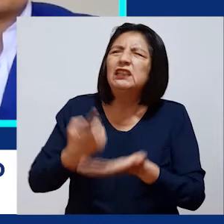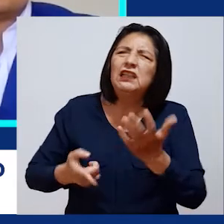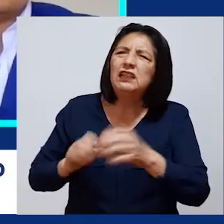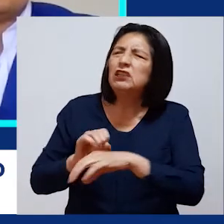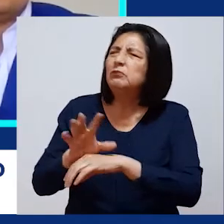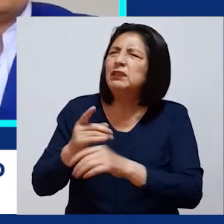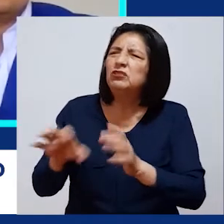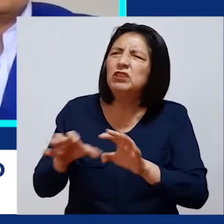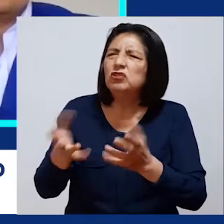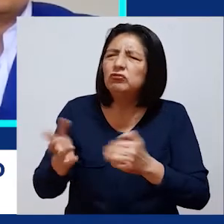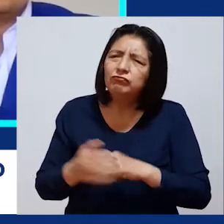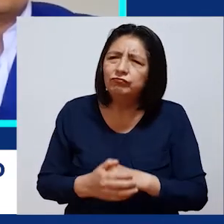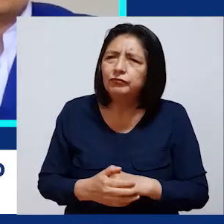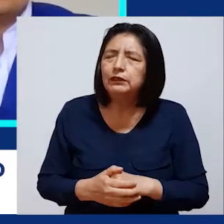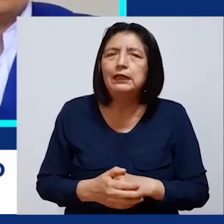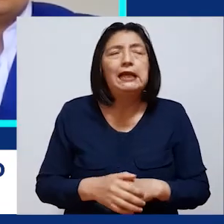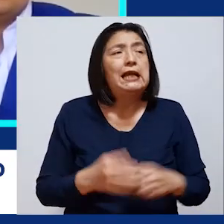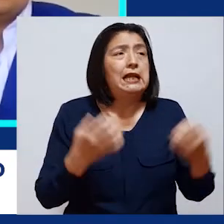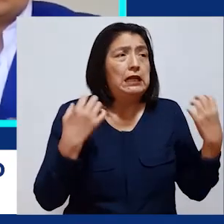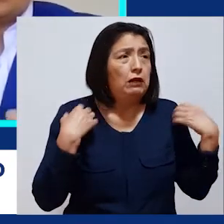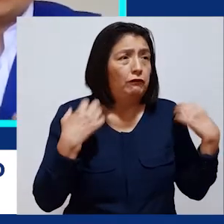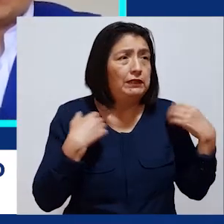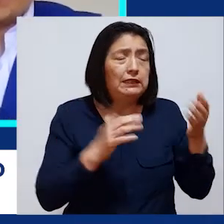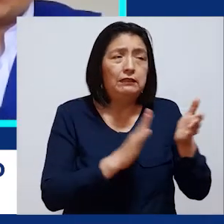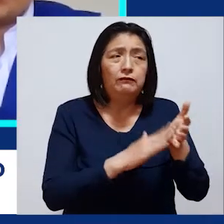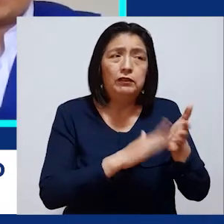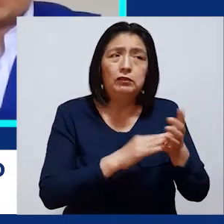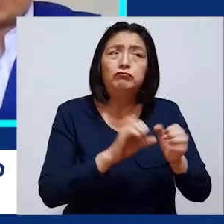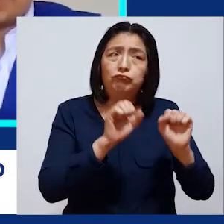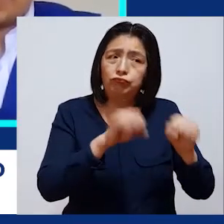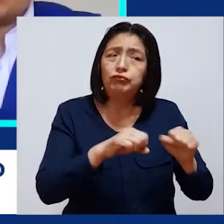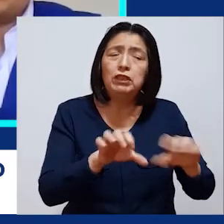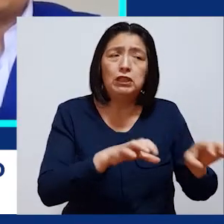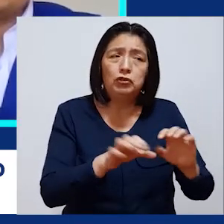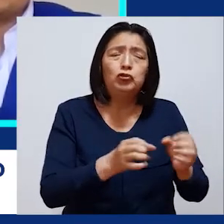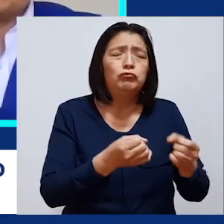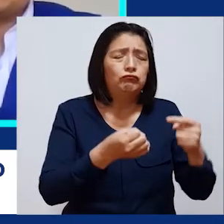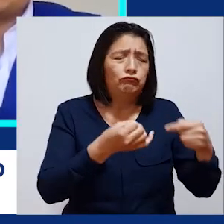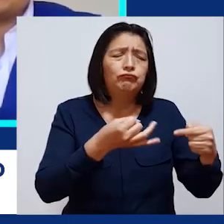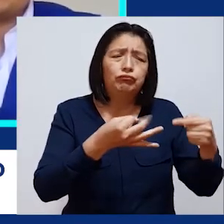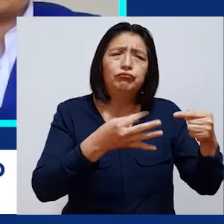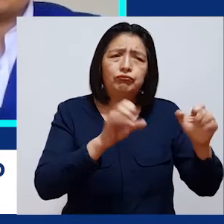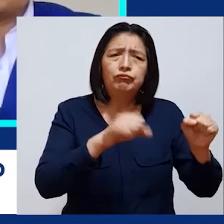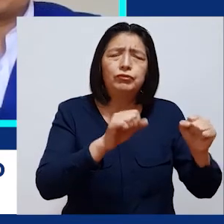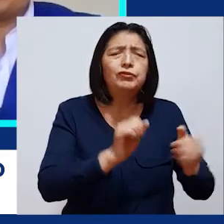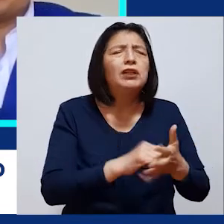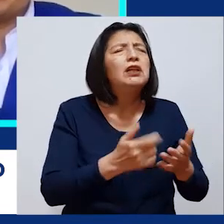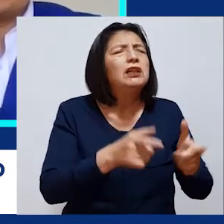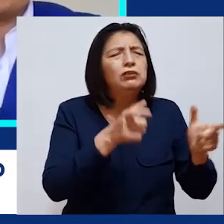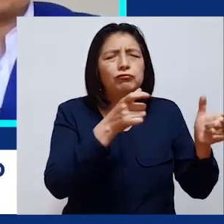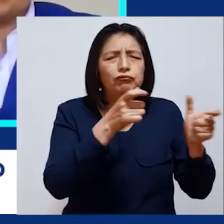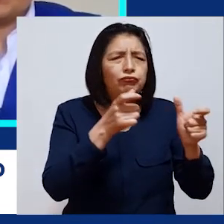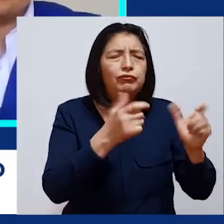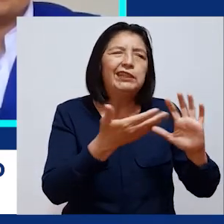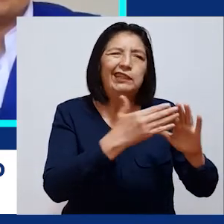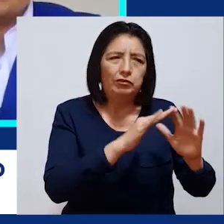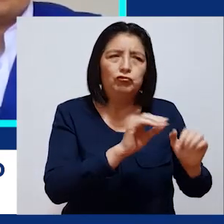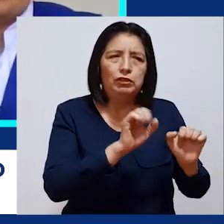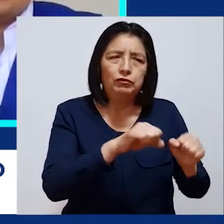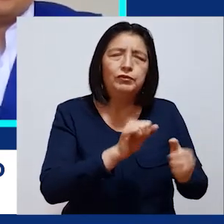la oficina? La oficina realizó varias acciones y visitas de supervisión en la